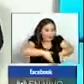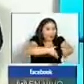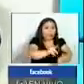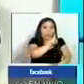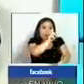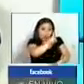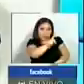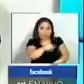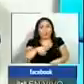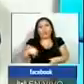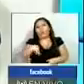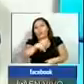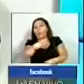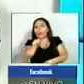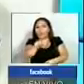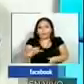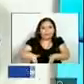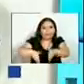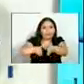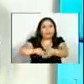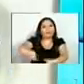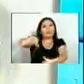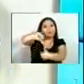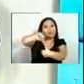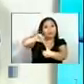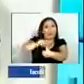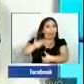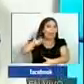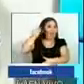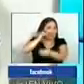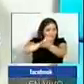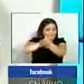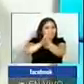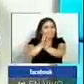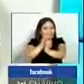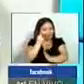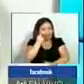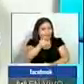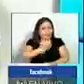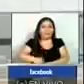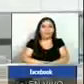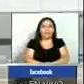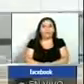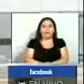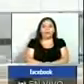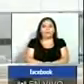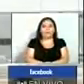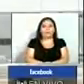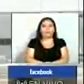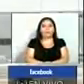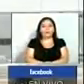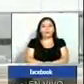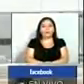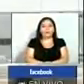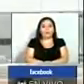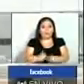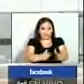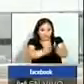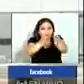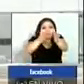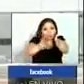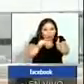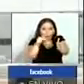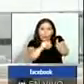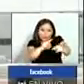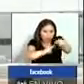y centroamericano del ex Centro Internacional de Ferias y Convenciones. Conozcamos. La primera fase del